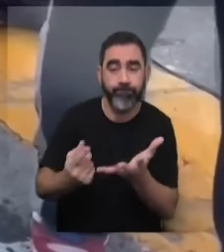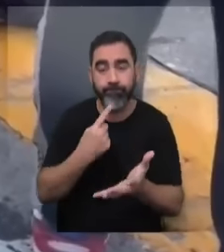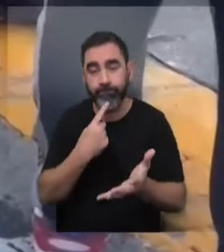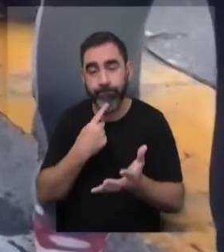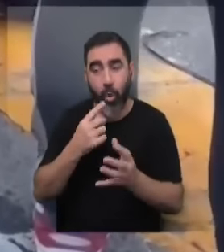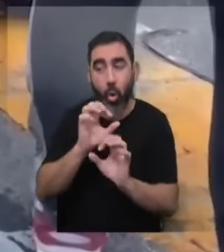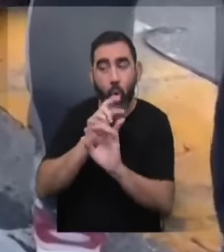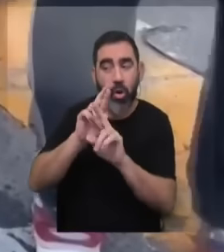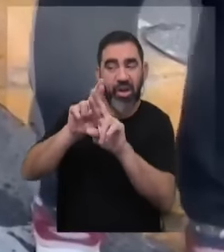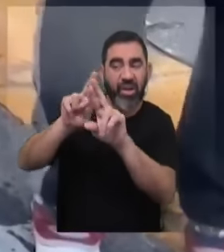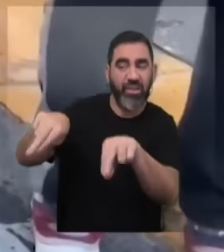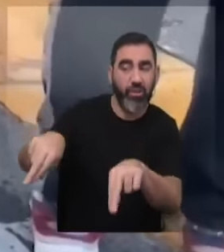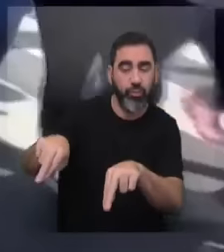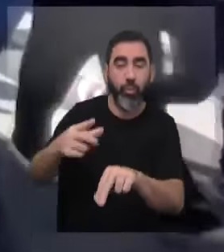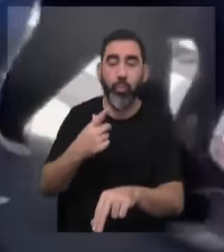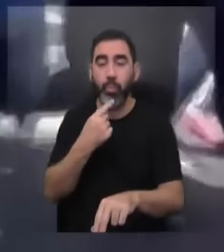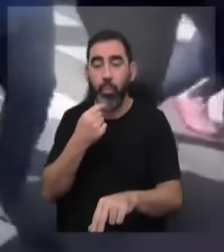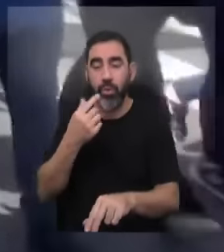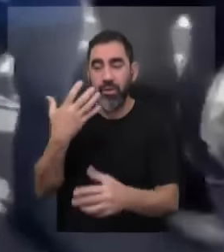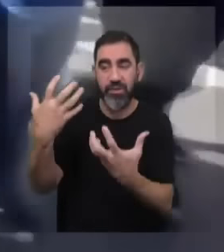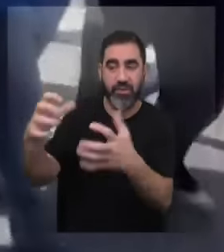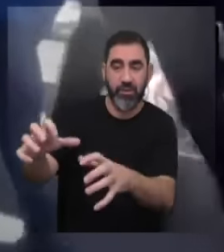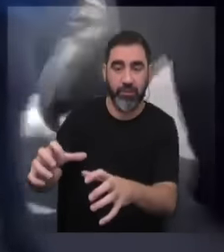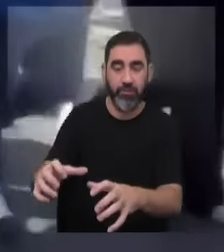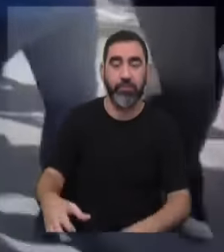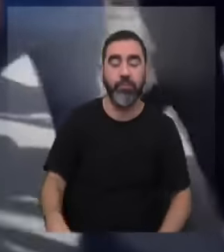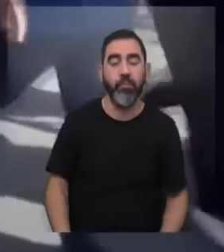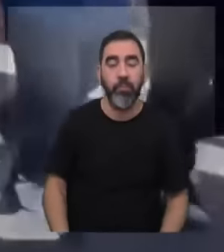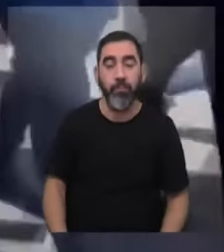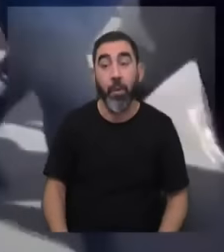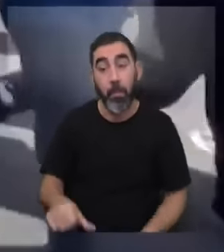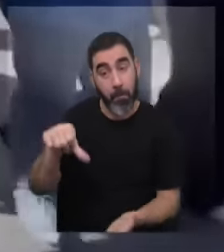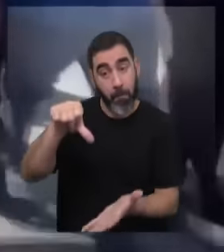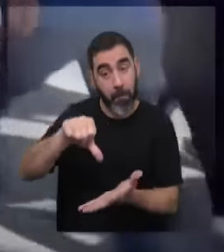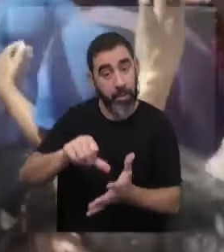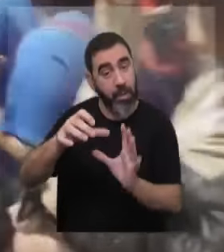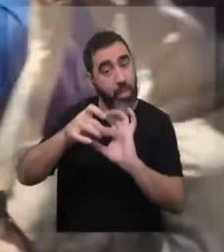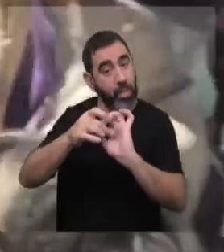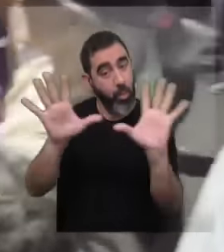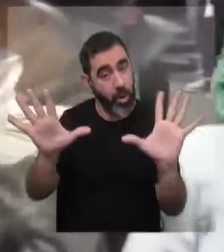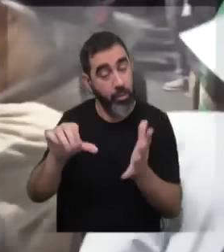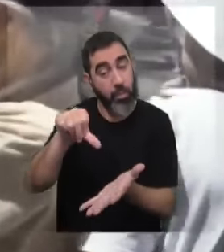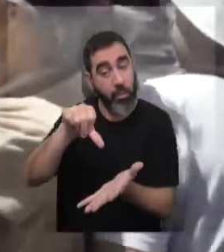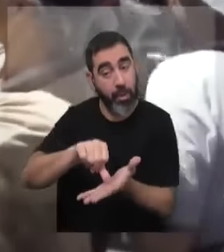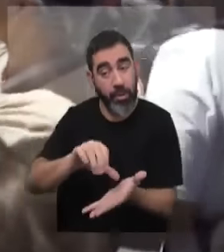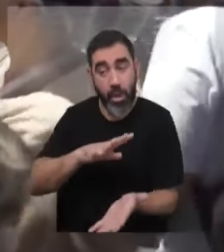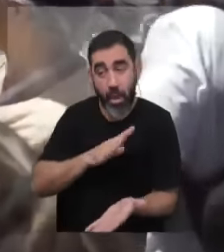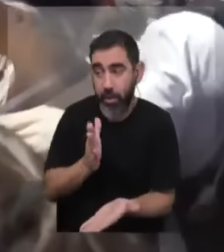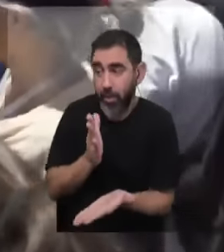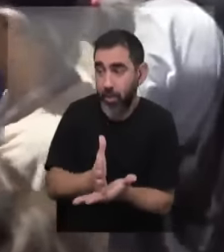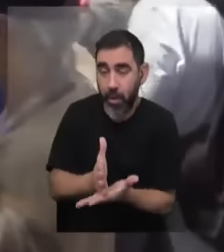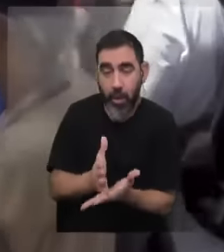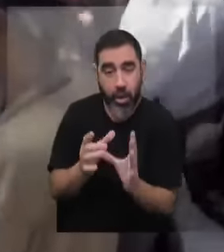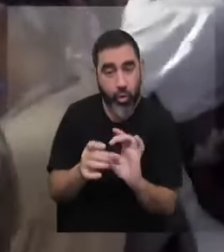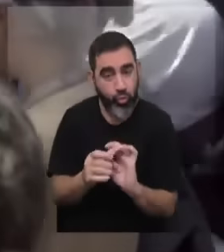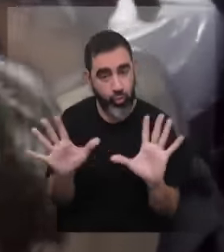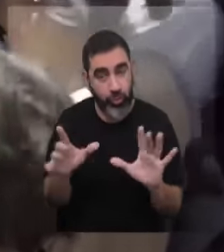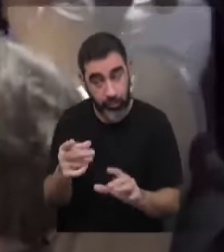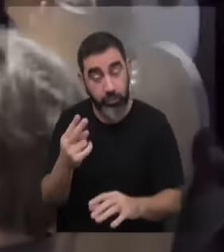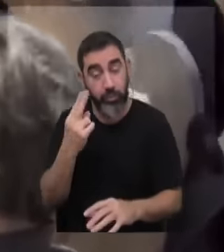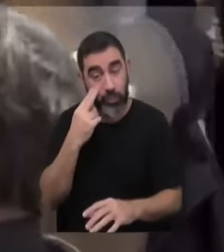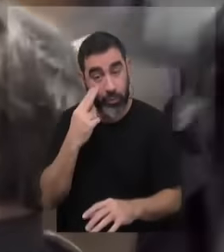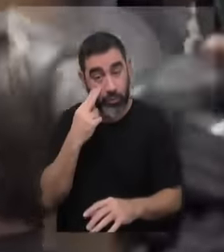rechazo en su relación con la policía y esto en un estado derecho en un estado que pretende expandir la libertad es un problema